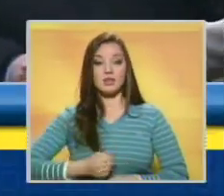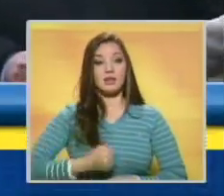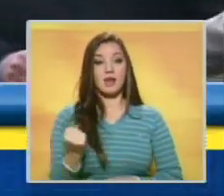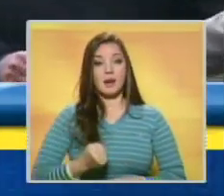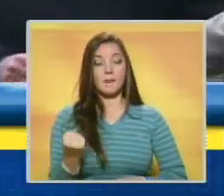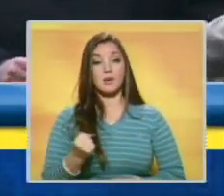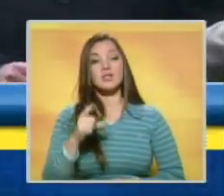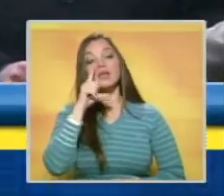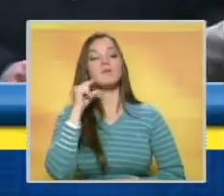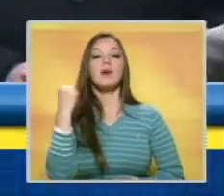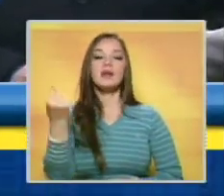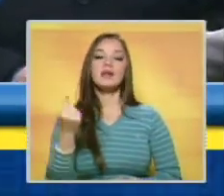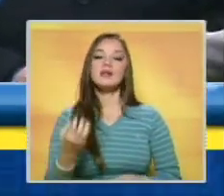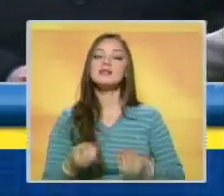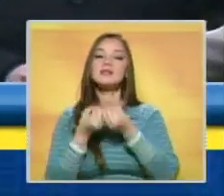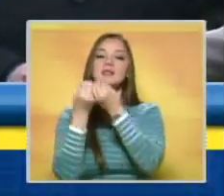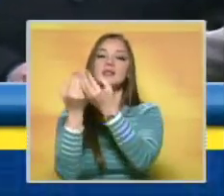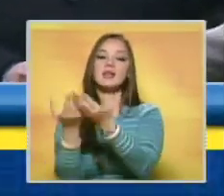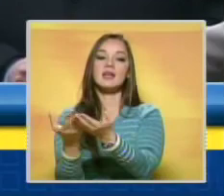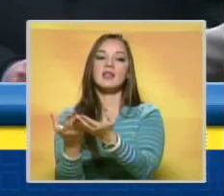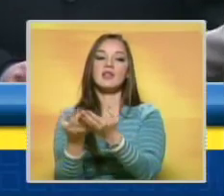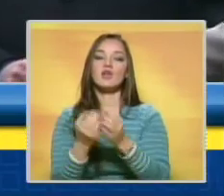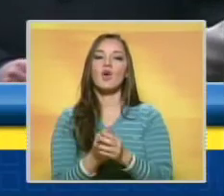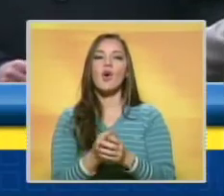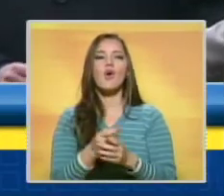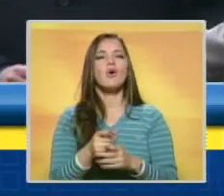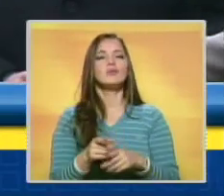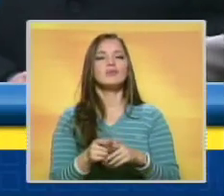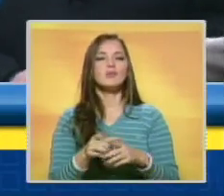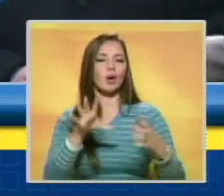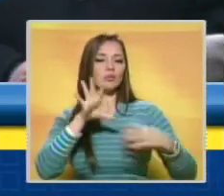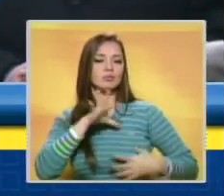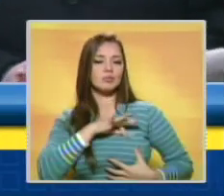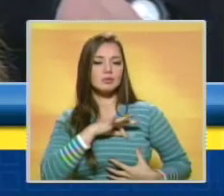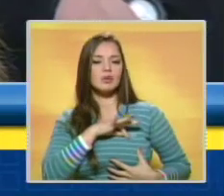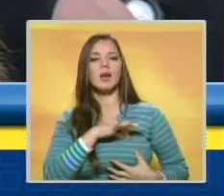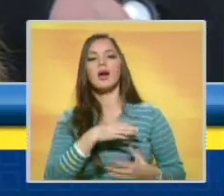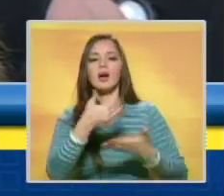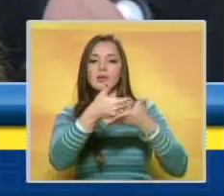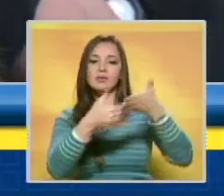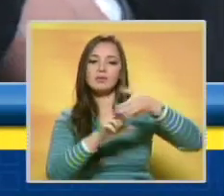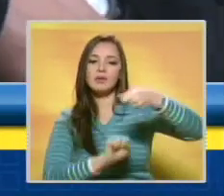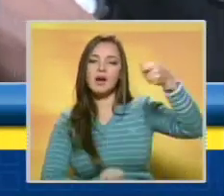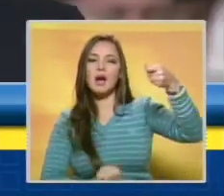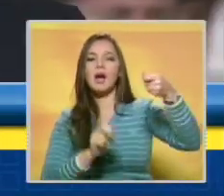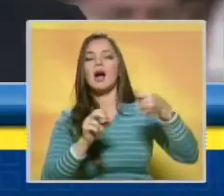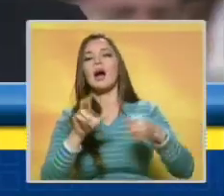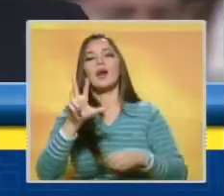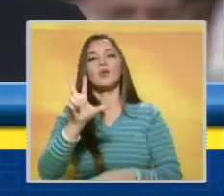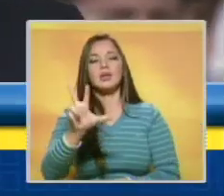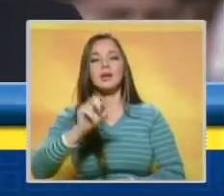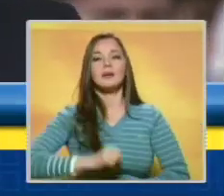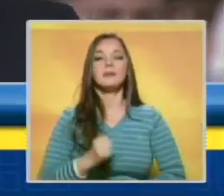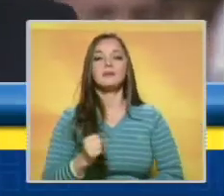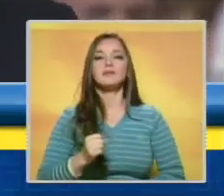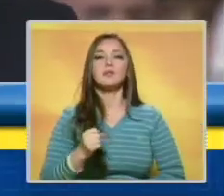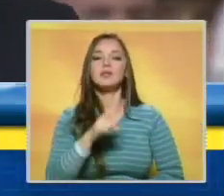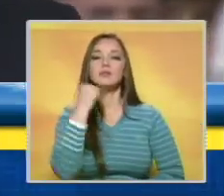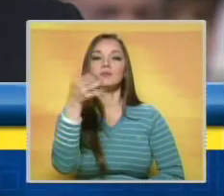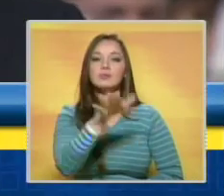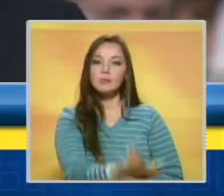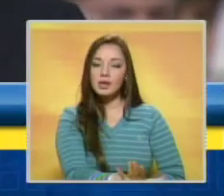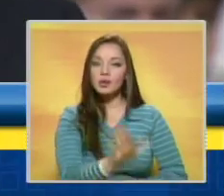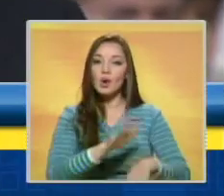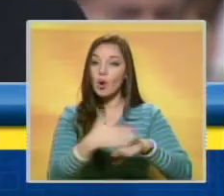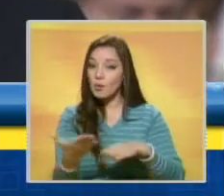París, se le concedió la orden de Caballeros de la Legión de Honor a título póstumo a los policías muertos en el ataque contra